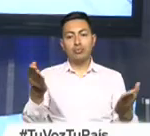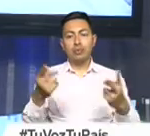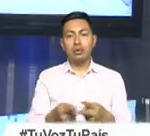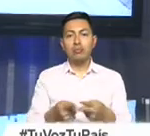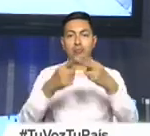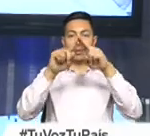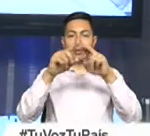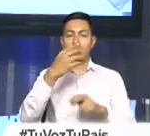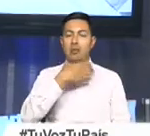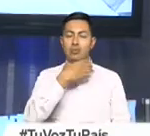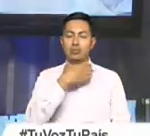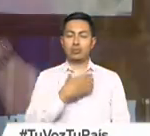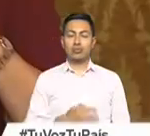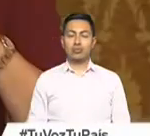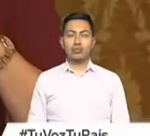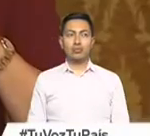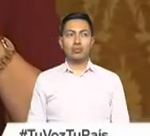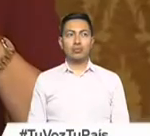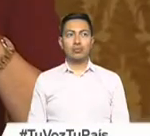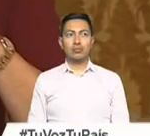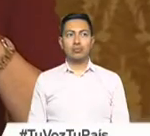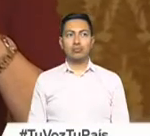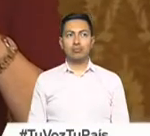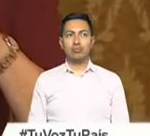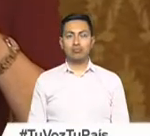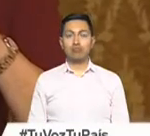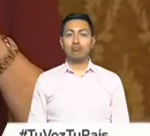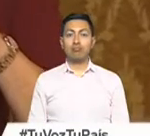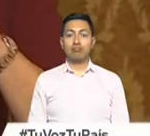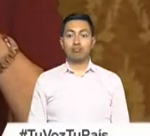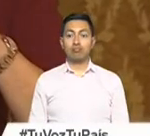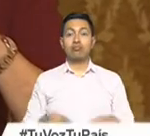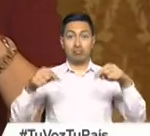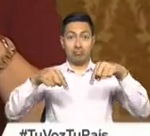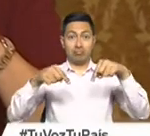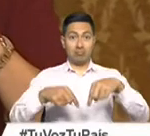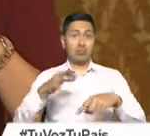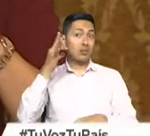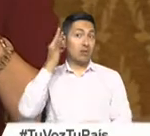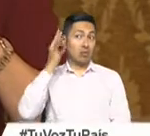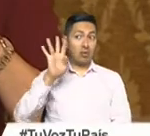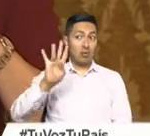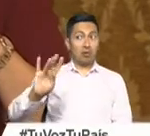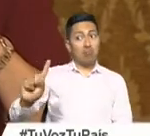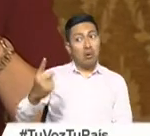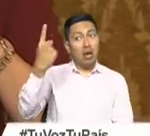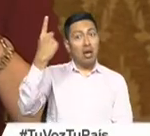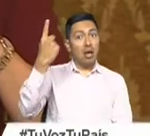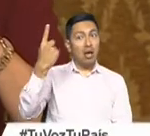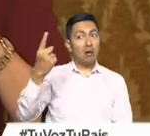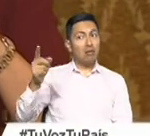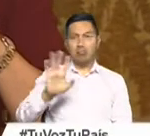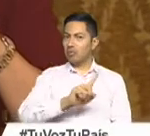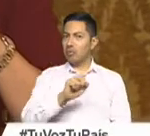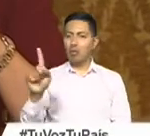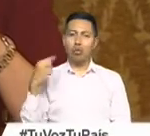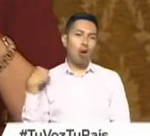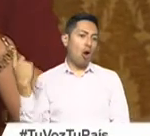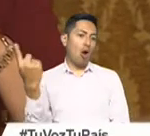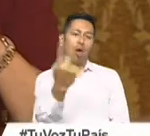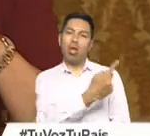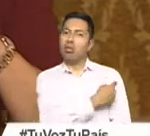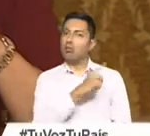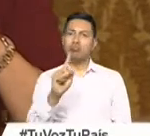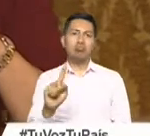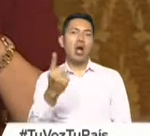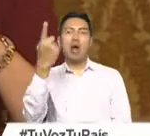días de agosto. Como yo digo, aquí no hay una primera dama, aquí no hay una segunda dama, aquí todas somos de primera. Todas las